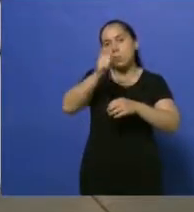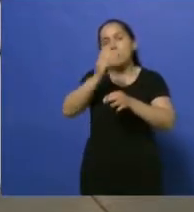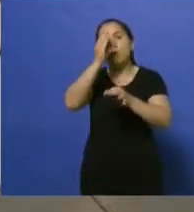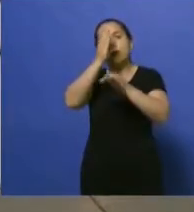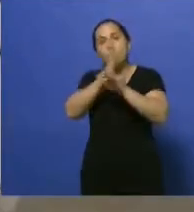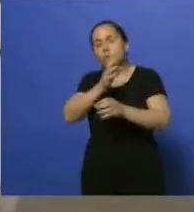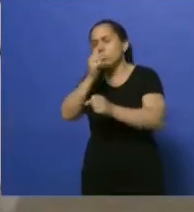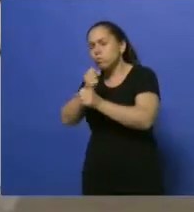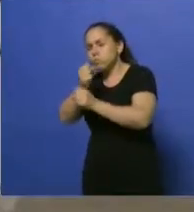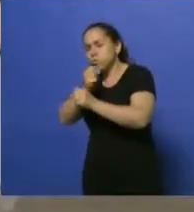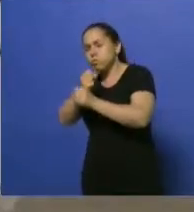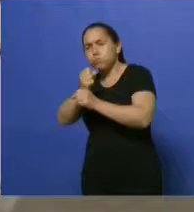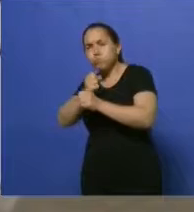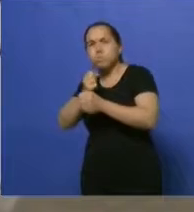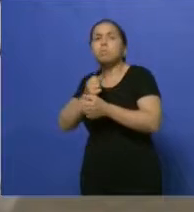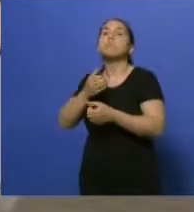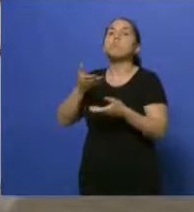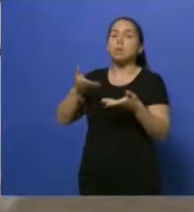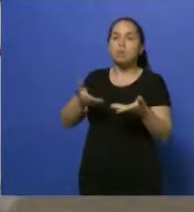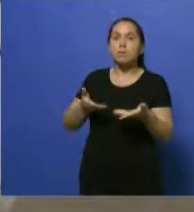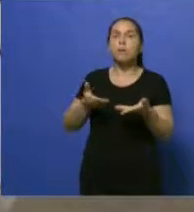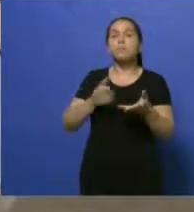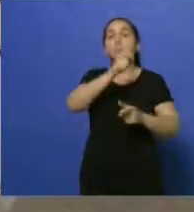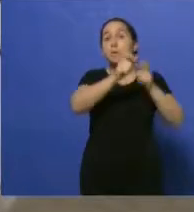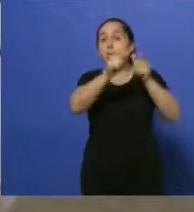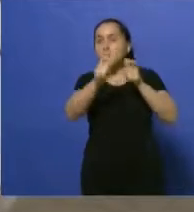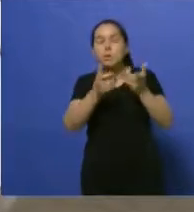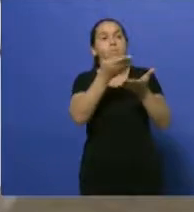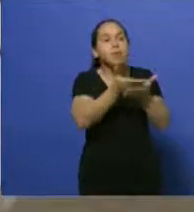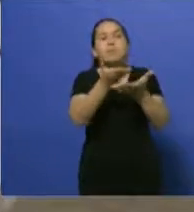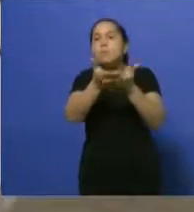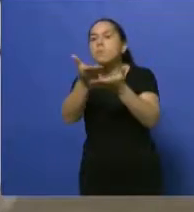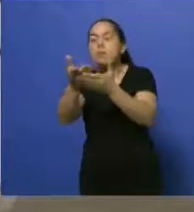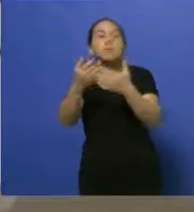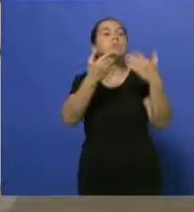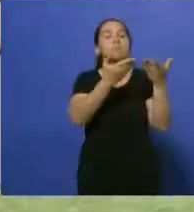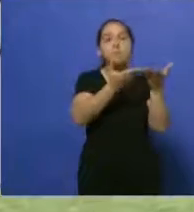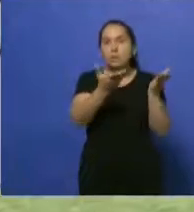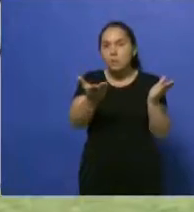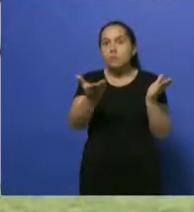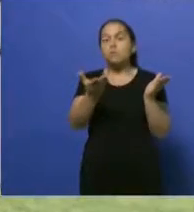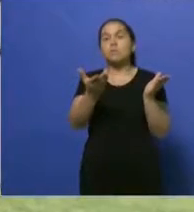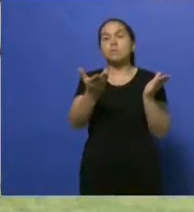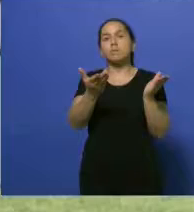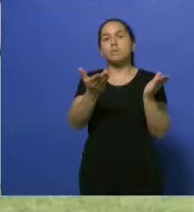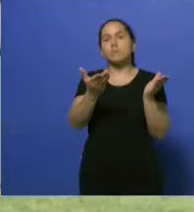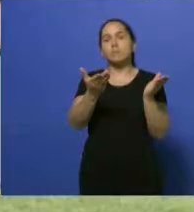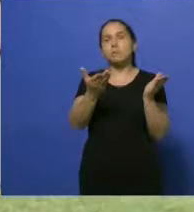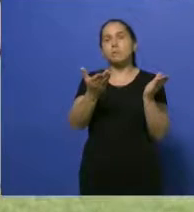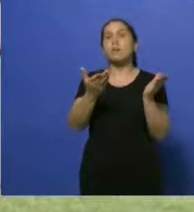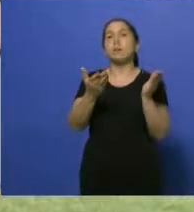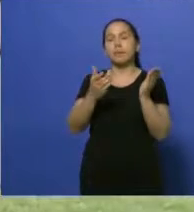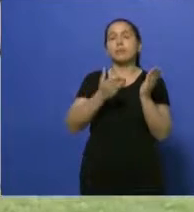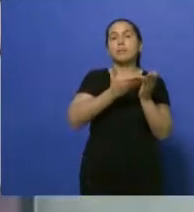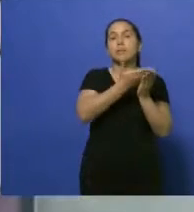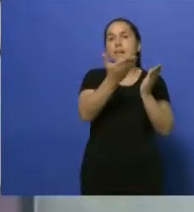que pedirá a diferentes personas que estaban, le va a permitir en realidad, a diferentes personas que estaban en la lista del INCUCAI